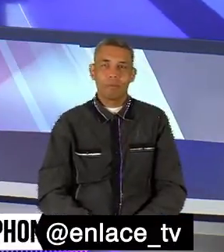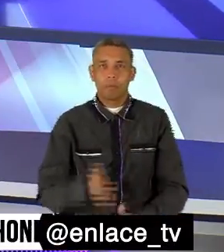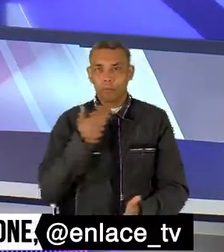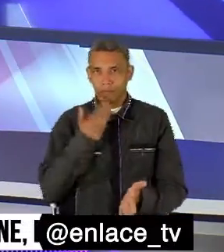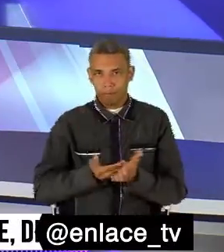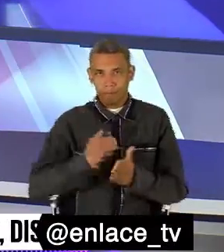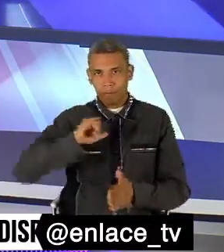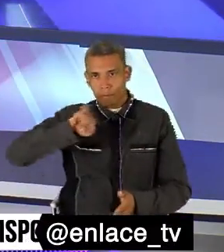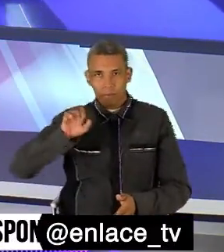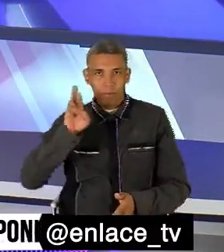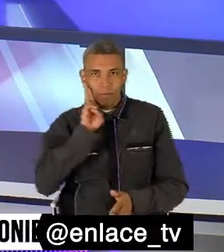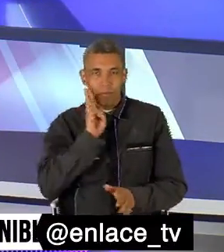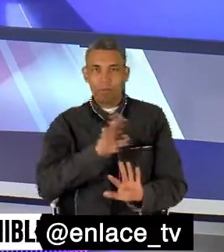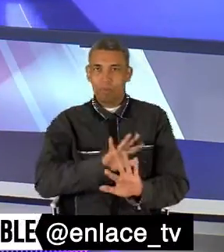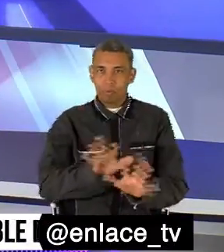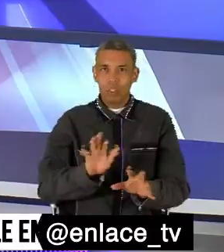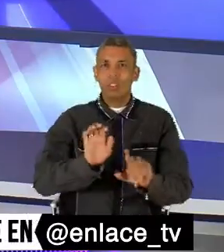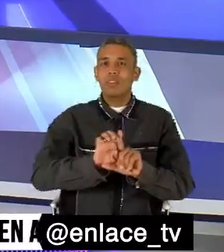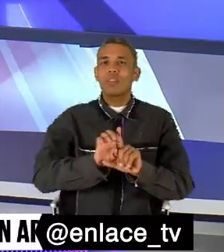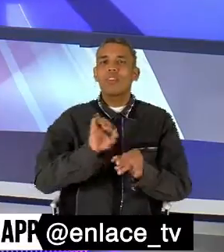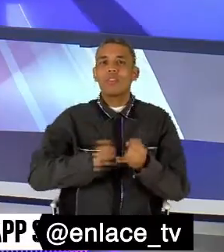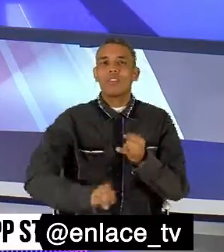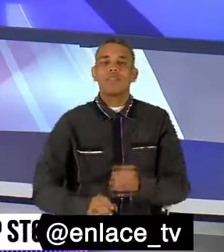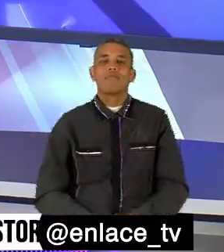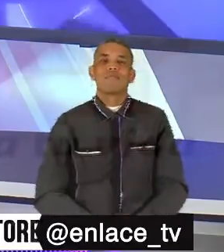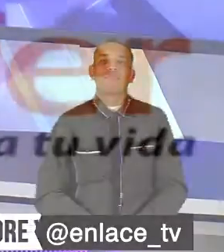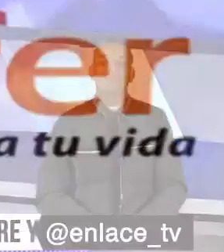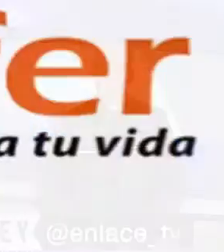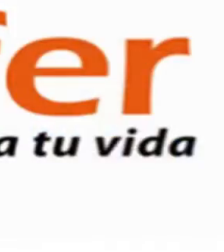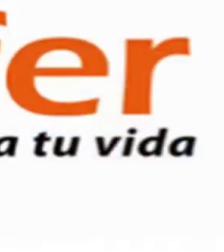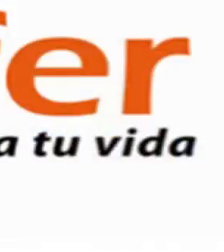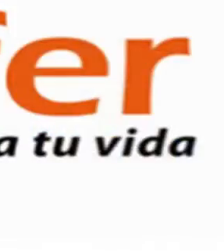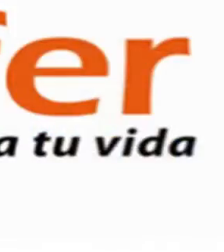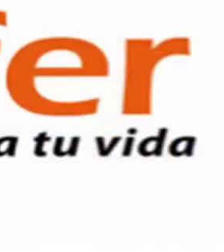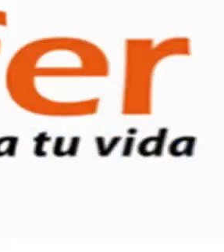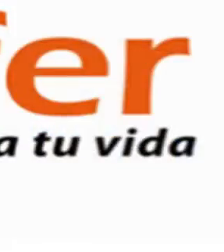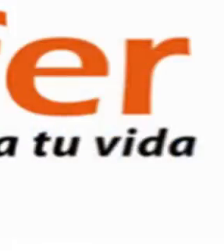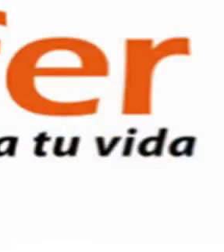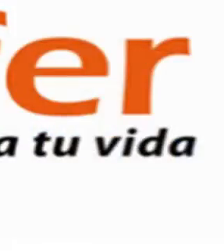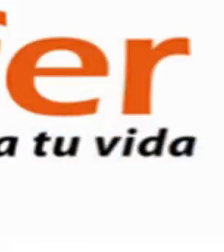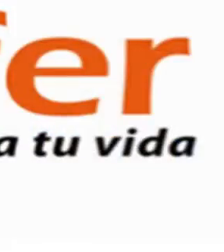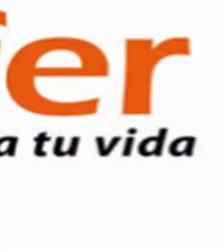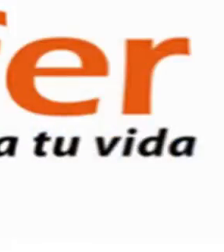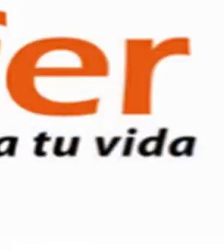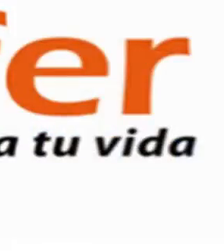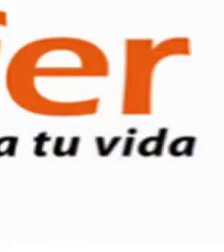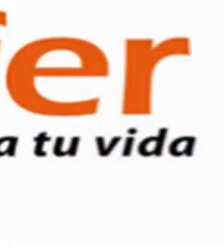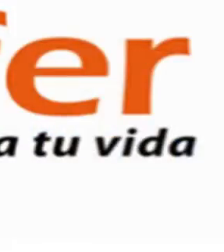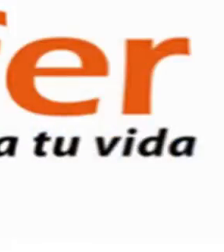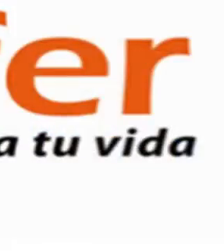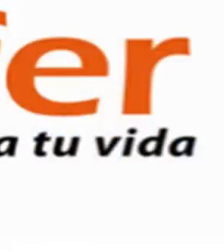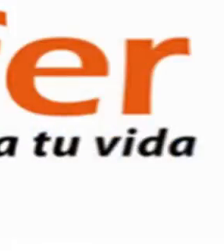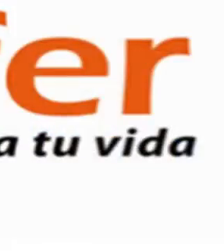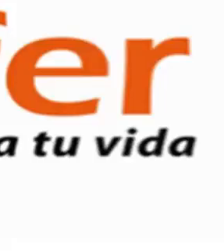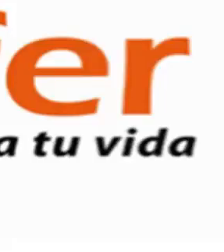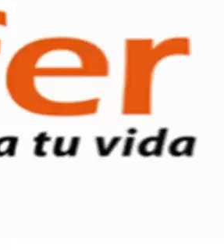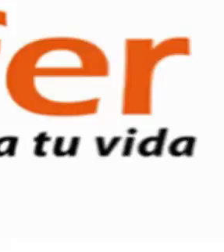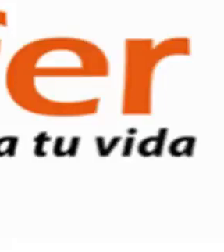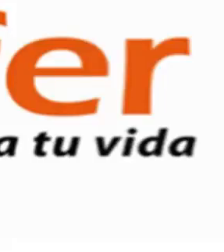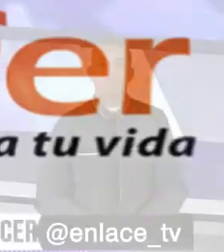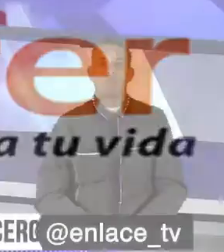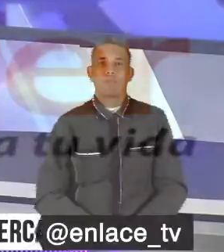esta información y hasta aquí Enlace Noticias. Antes de despedirnos, recuerde, materiales eléctricos Electrofer, ilumina tu vida.